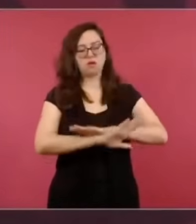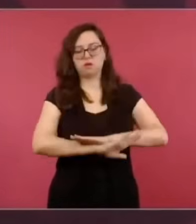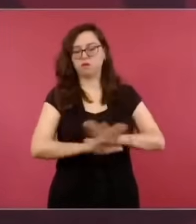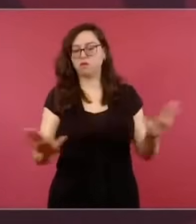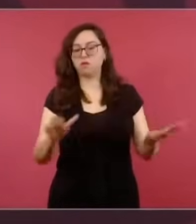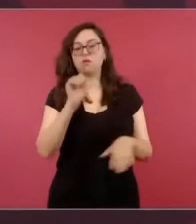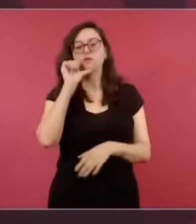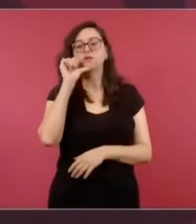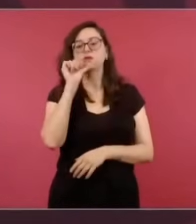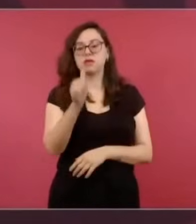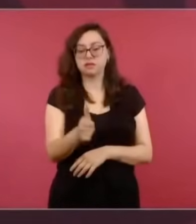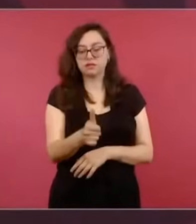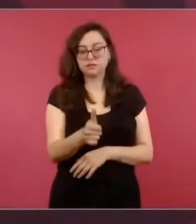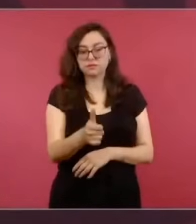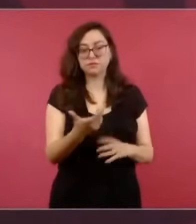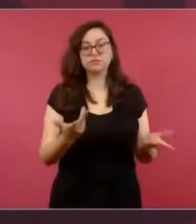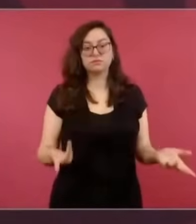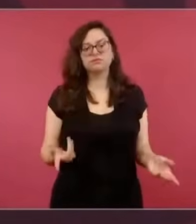Hay adversarios